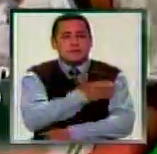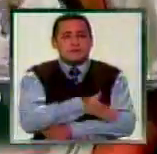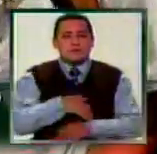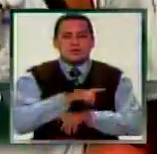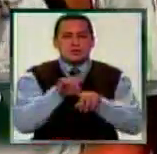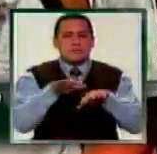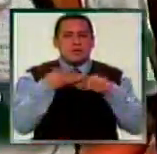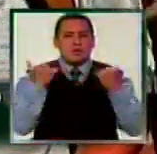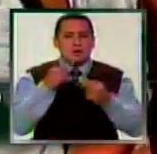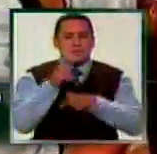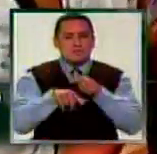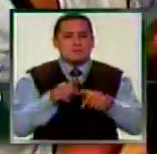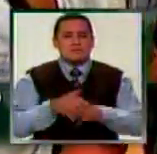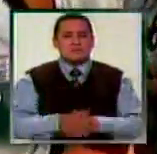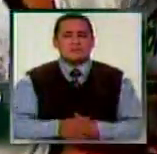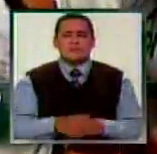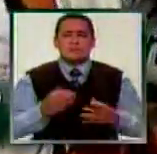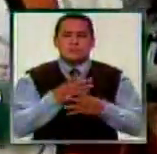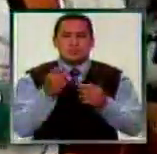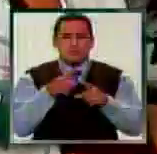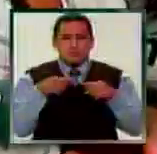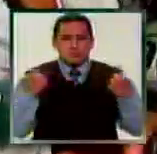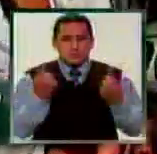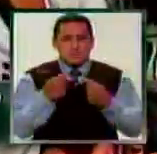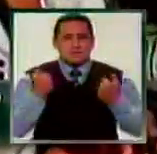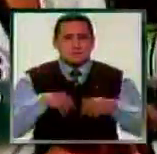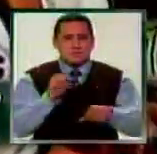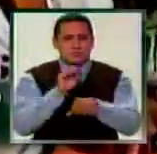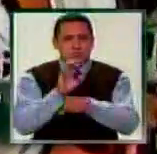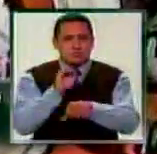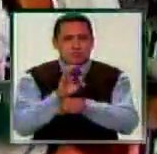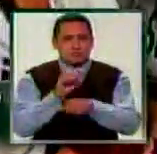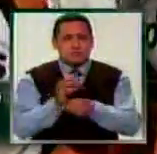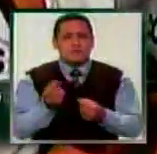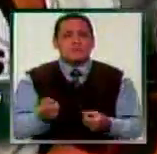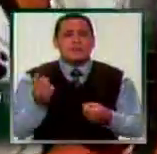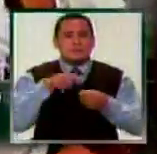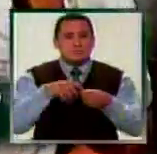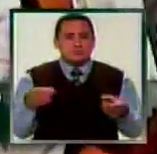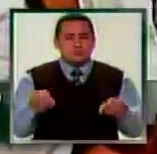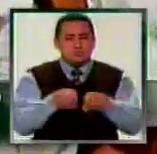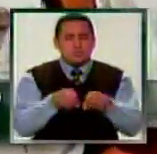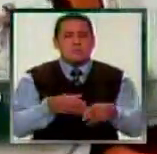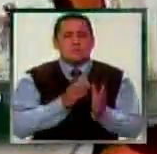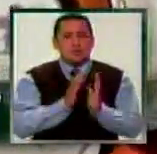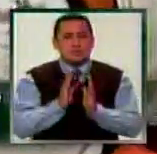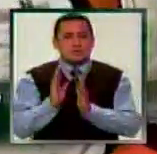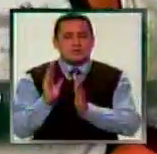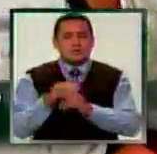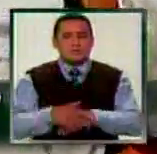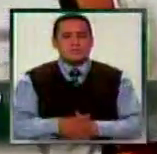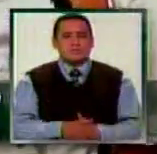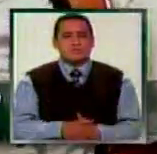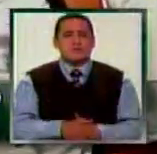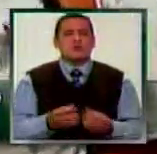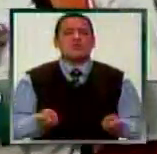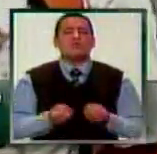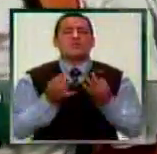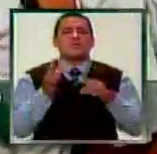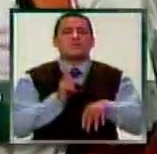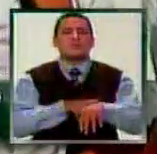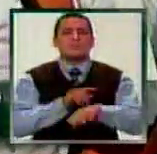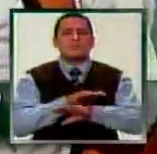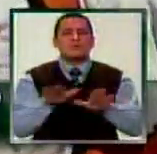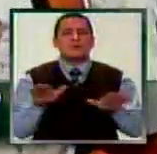contamina el medio ambiente. Muchos de ustedes también están capacitados para hacer la instalación ya. Estamos en proceso de... ¿Cuánto tiempo culminan